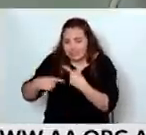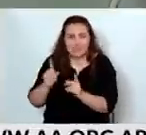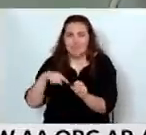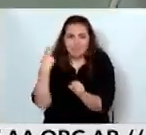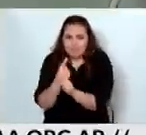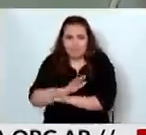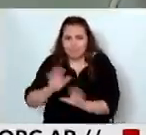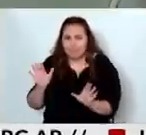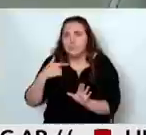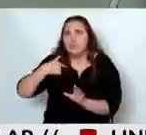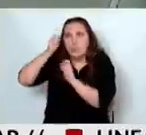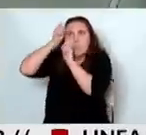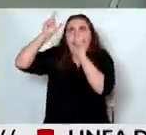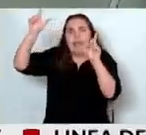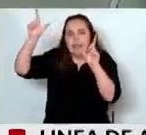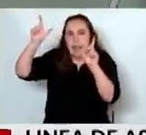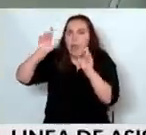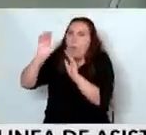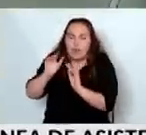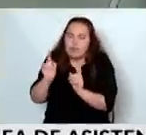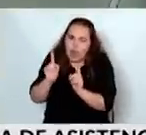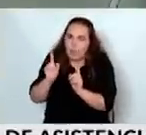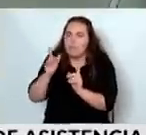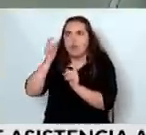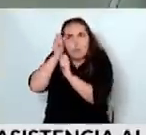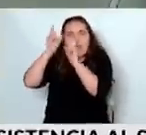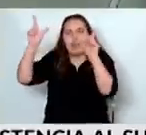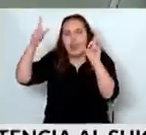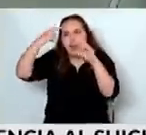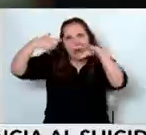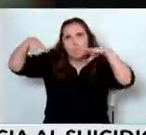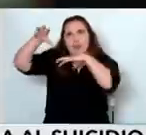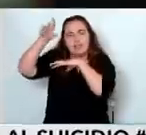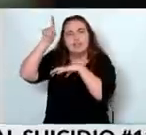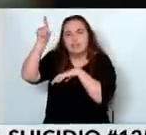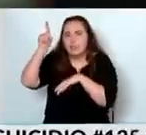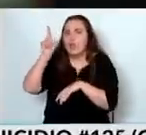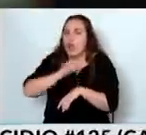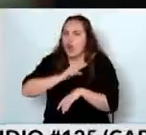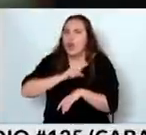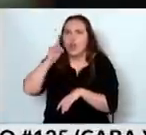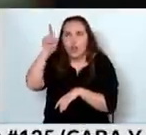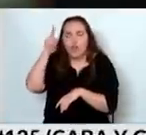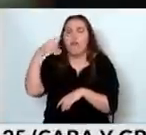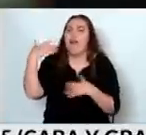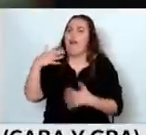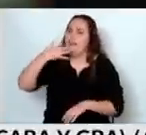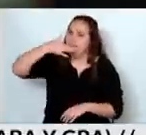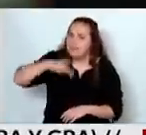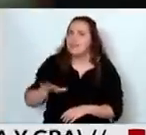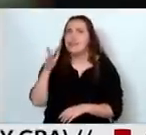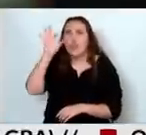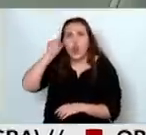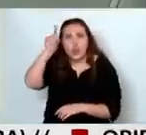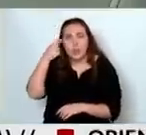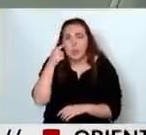imaginaba, aunque no puedo llegar a imaginarme su dolor, un poco... Si también empatizo y digo, lo triste que debe ser vivir todos los días de esta